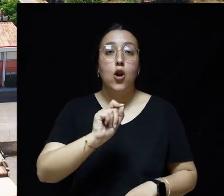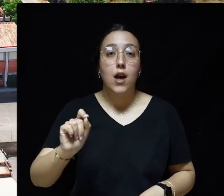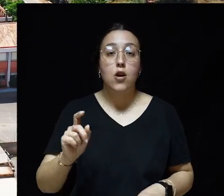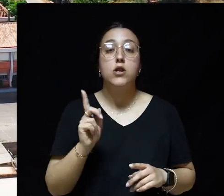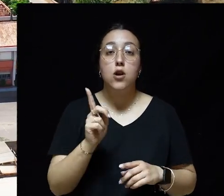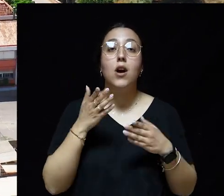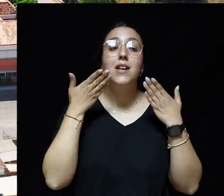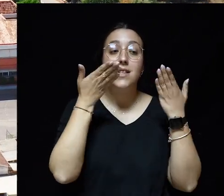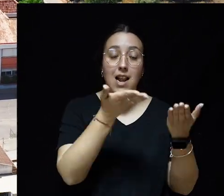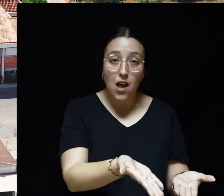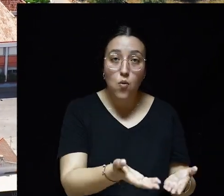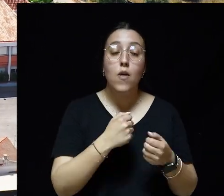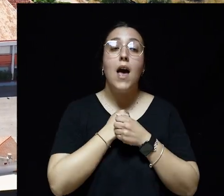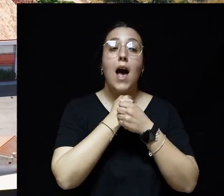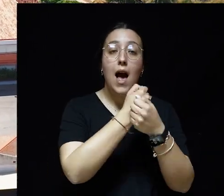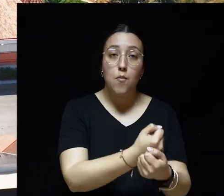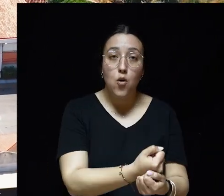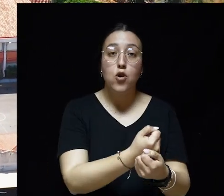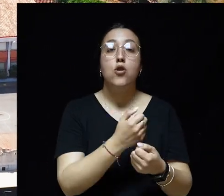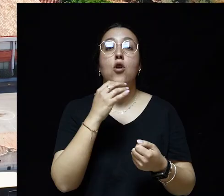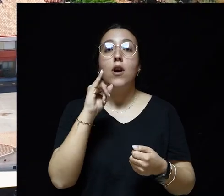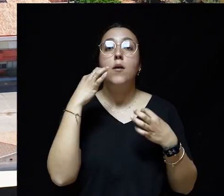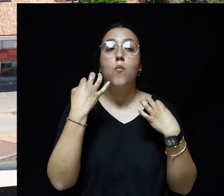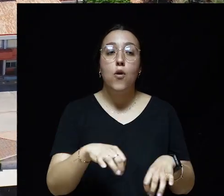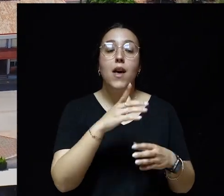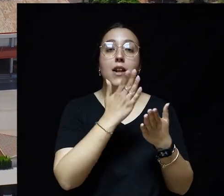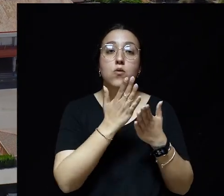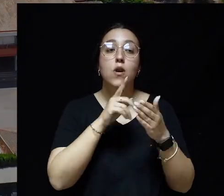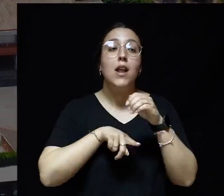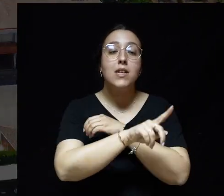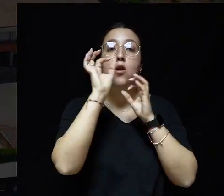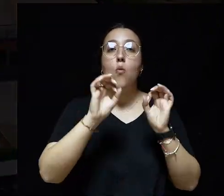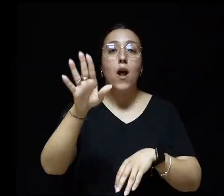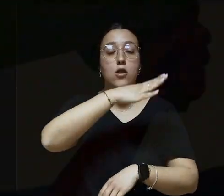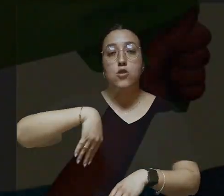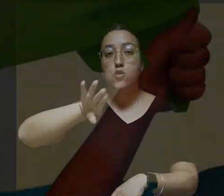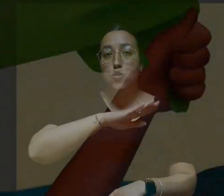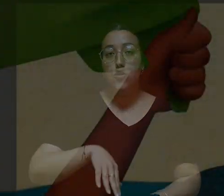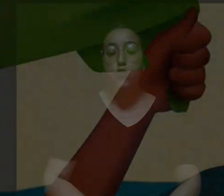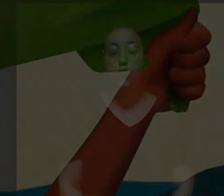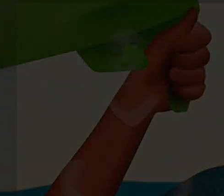escuela, sino que se le dé en esa escuela algo que le lleve al mismo éxito que los demás.